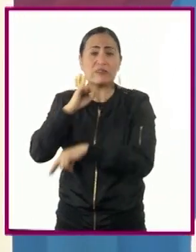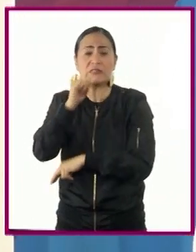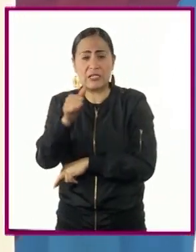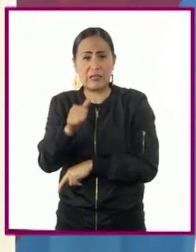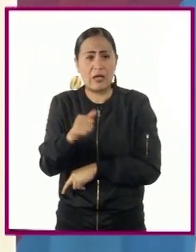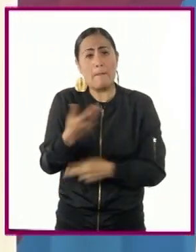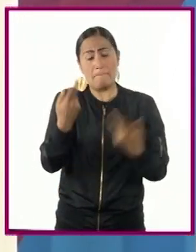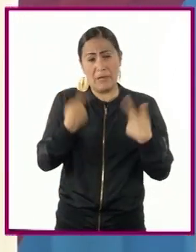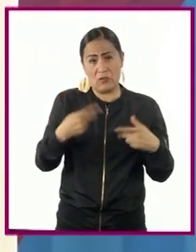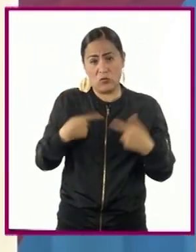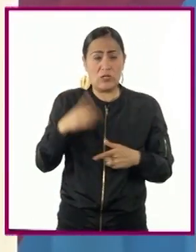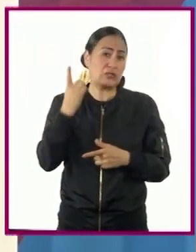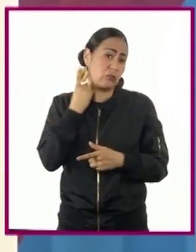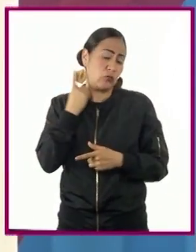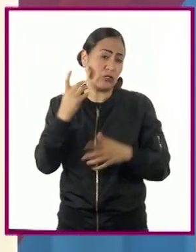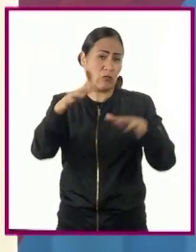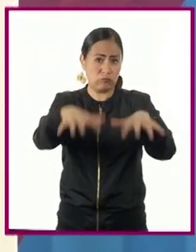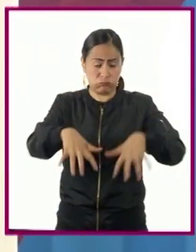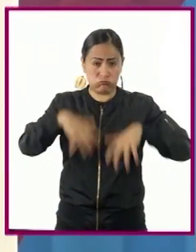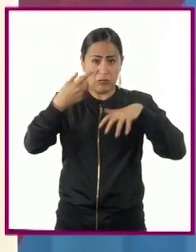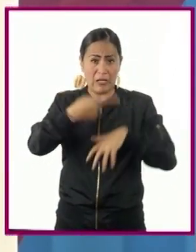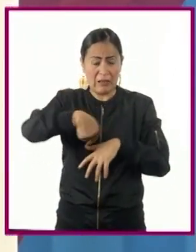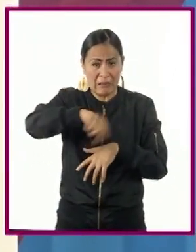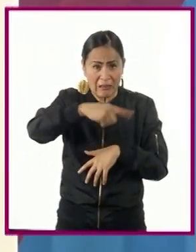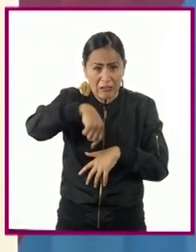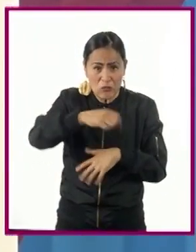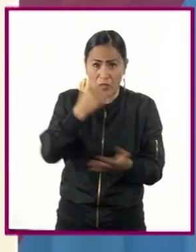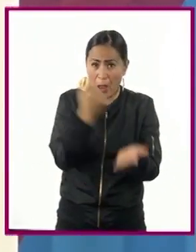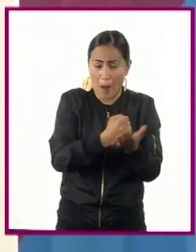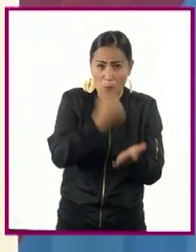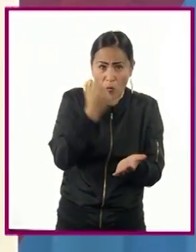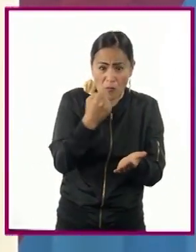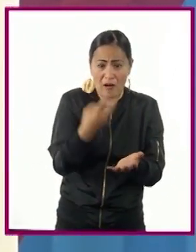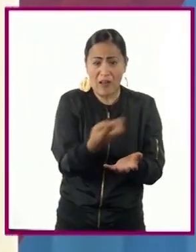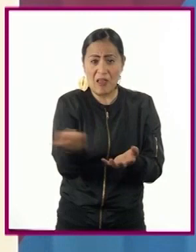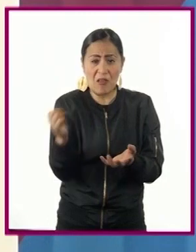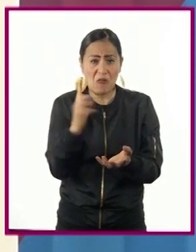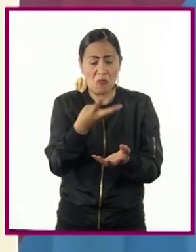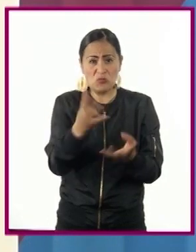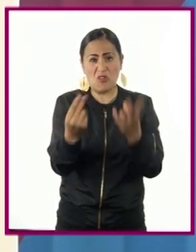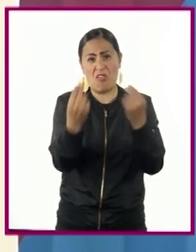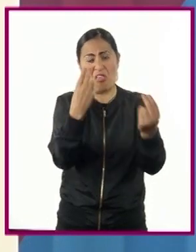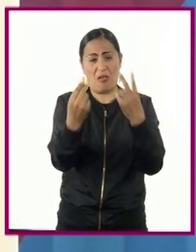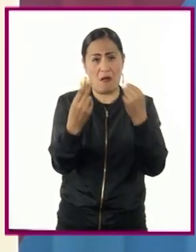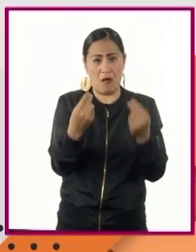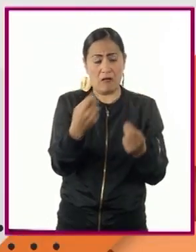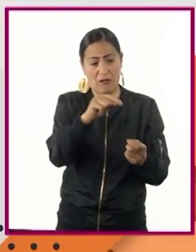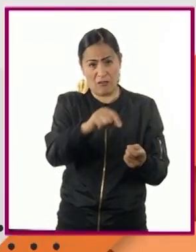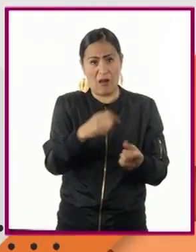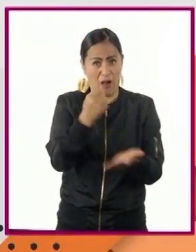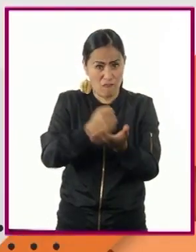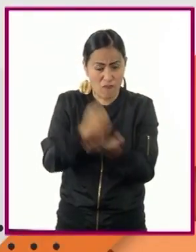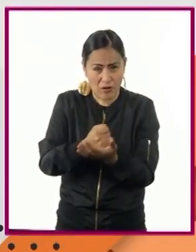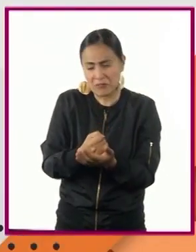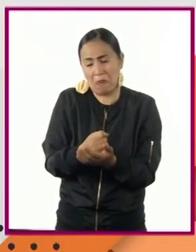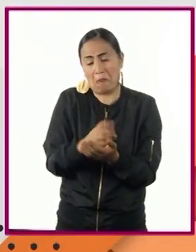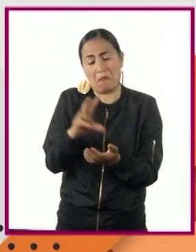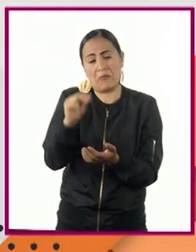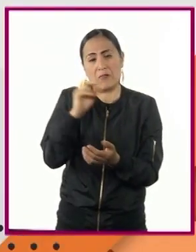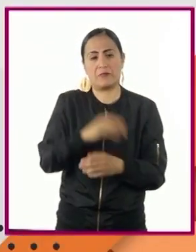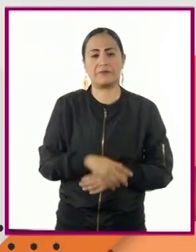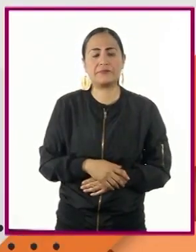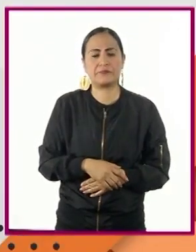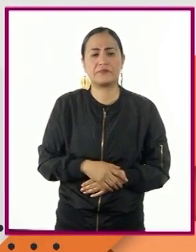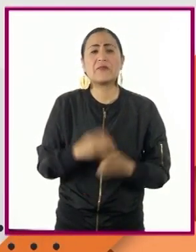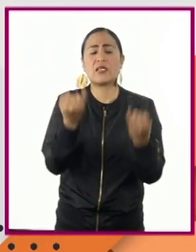podían contrariar la voluntad nacional aprobando una disposición que todos rechazaban. Se alegó también que la